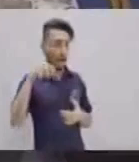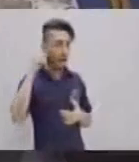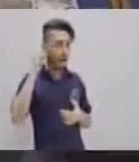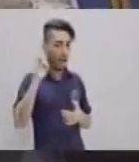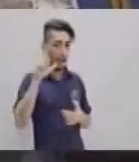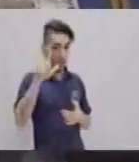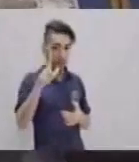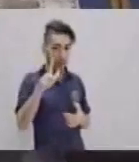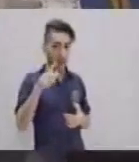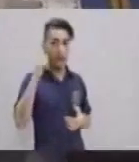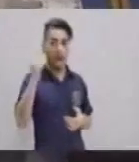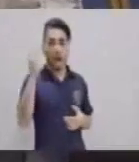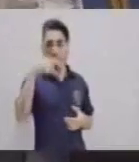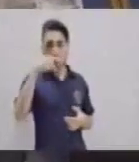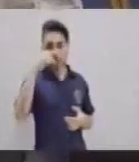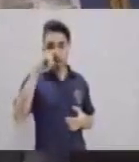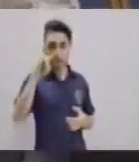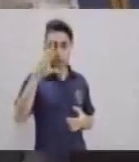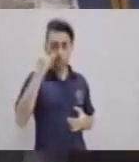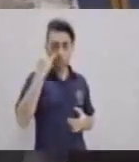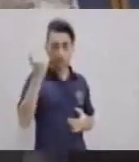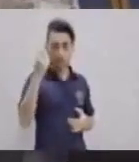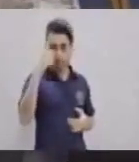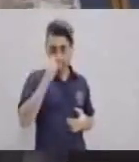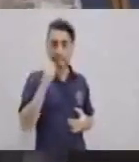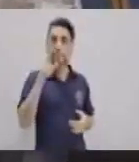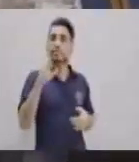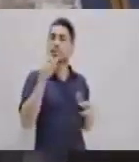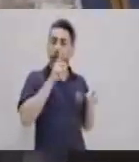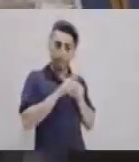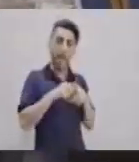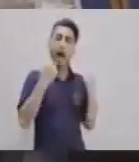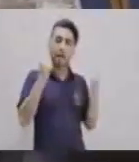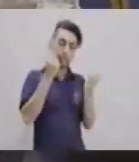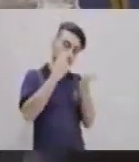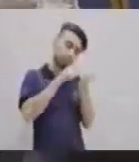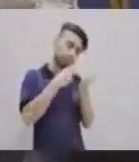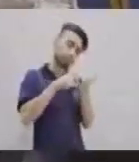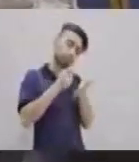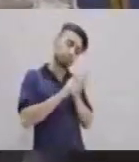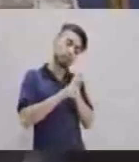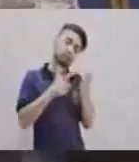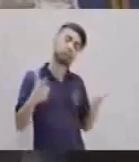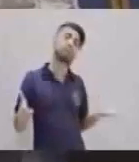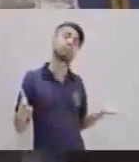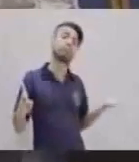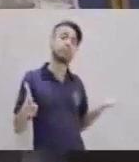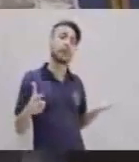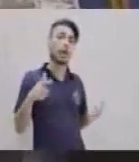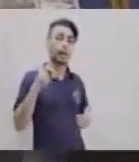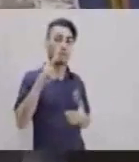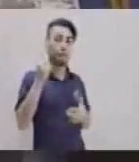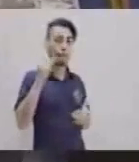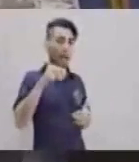la vanguardia, pero también mezcla el realismo mágico y resalta todo lo que es